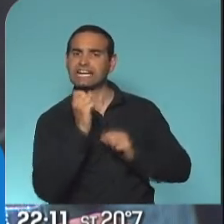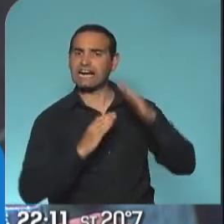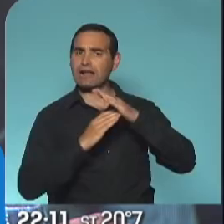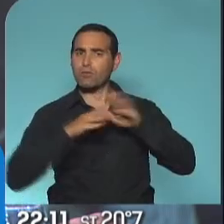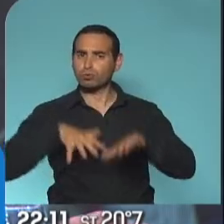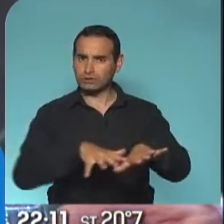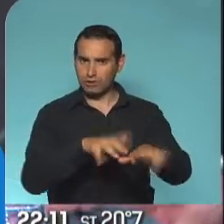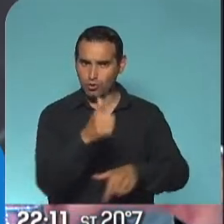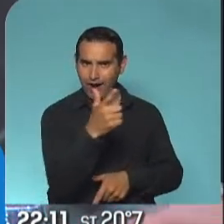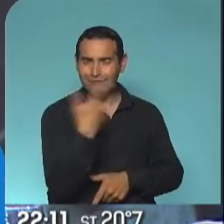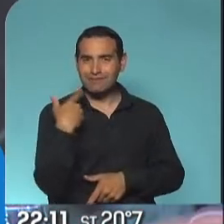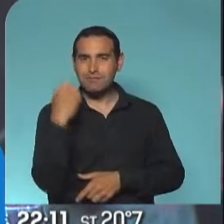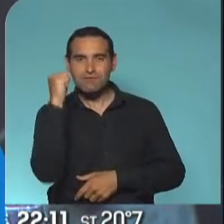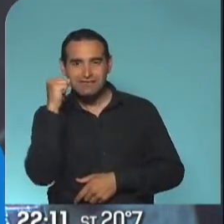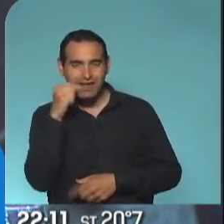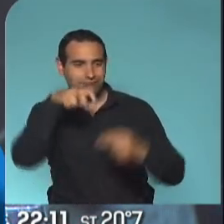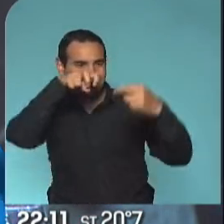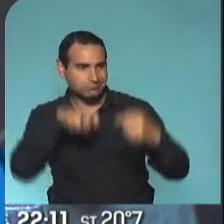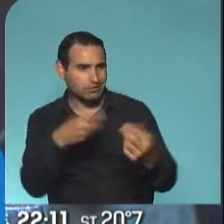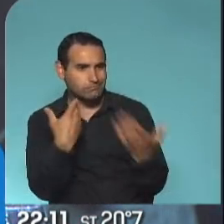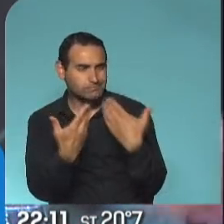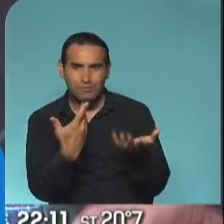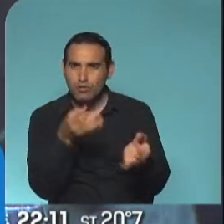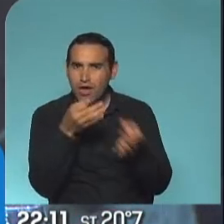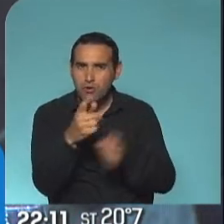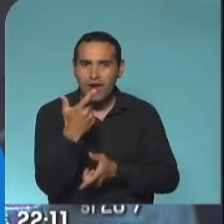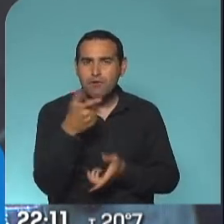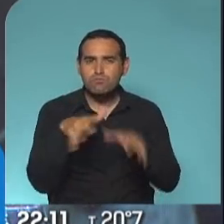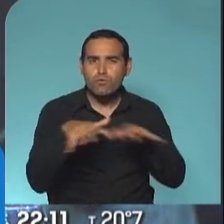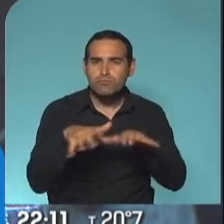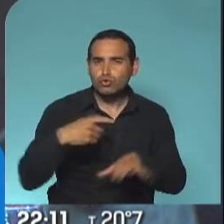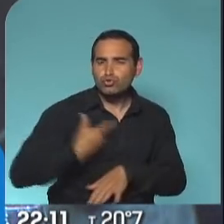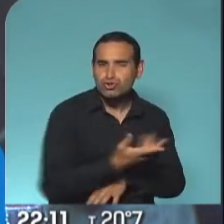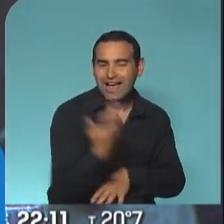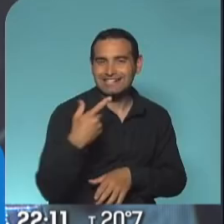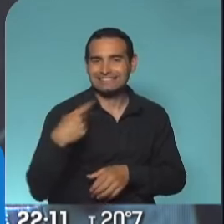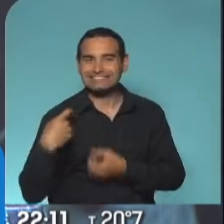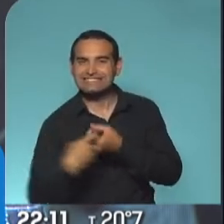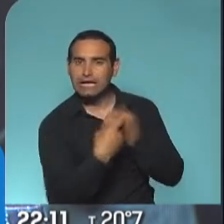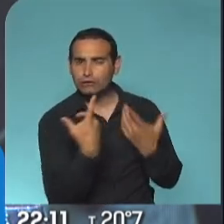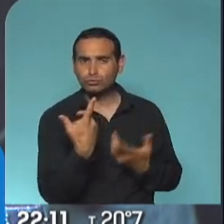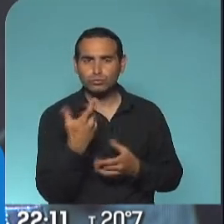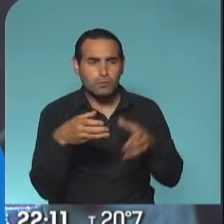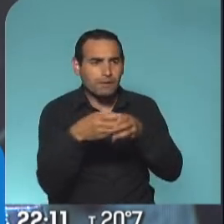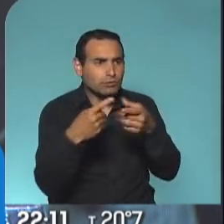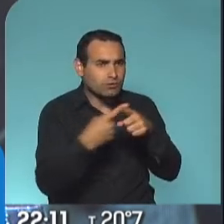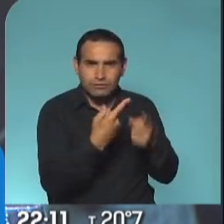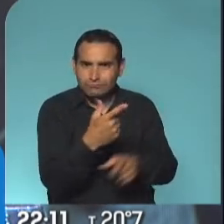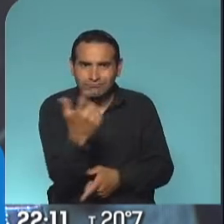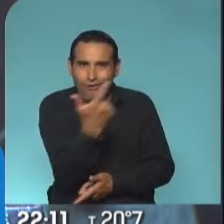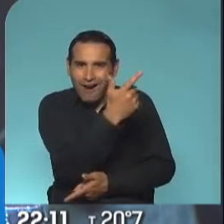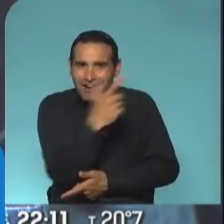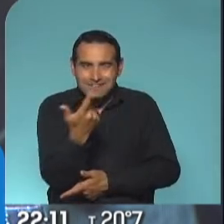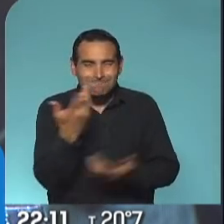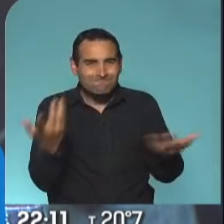con el cual el presidente Piñera se pueda sentar a dialogar. No hay movimientos sociales, no hay sindicatos, no hay partidos, no hay nadie que conduzca esto. Hay